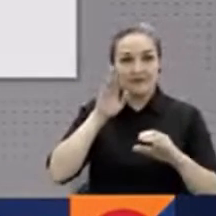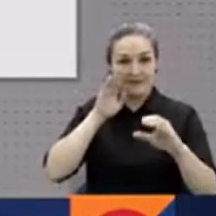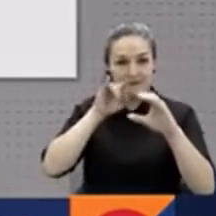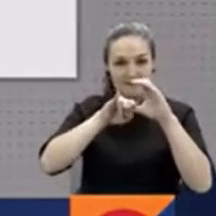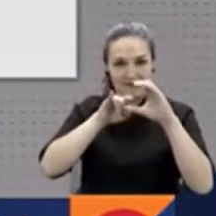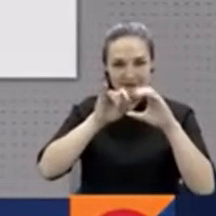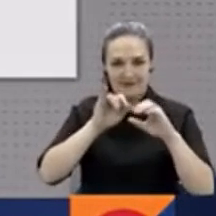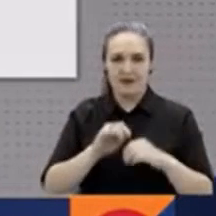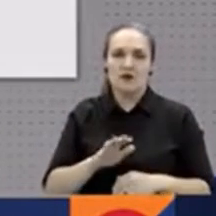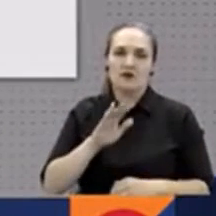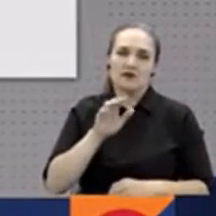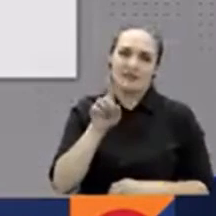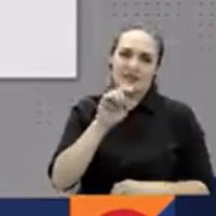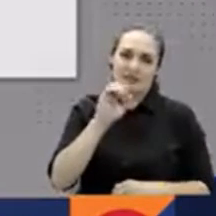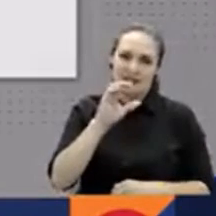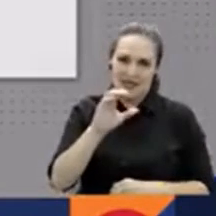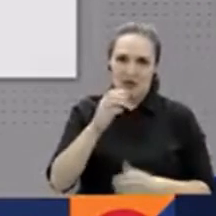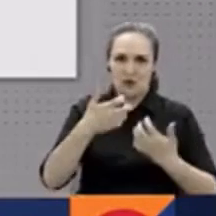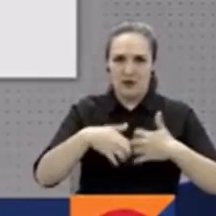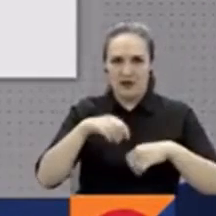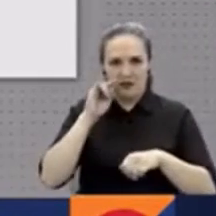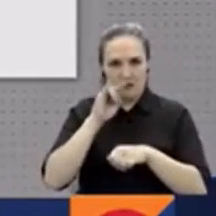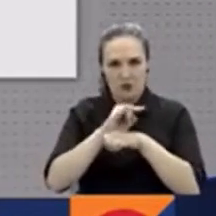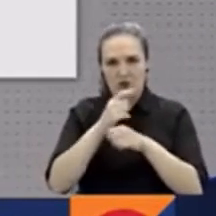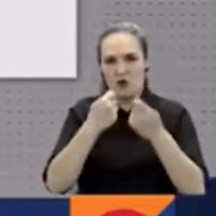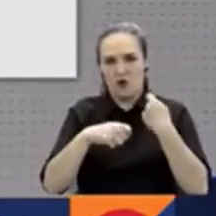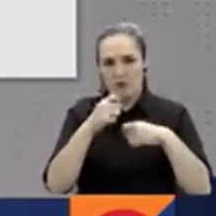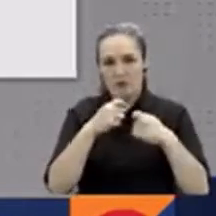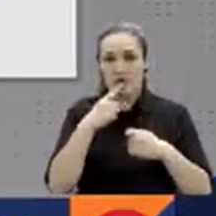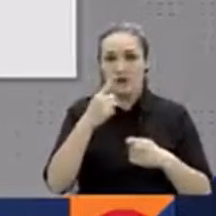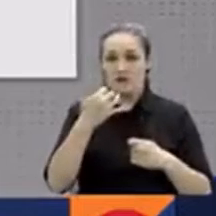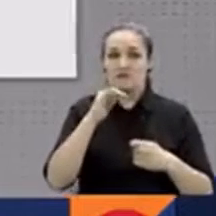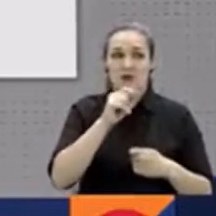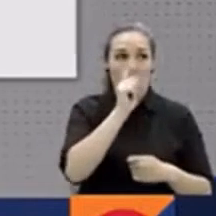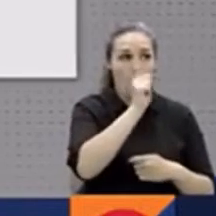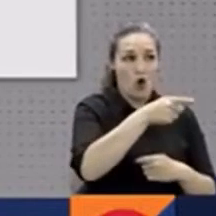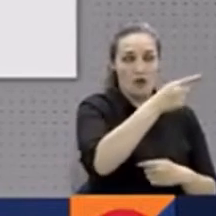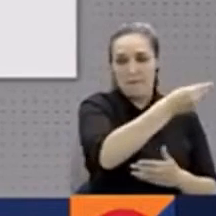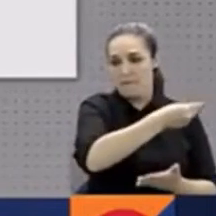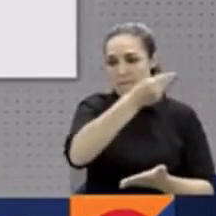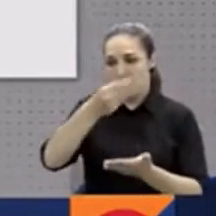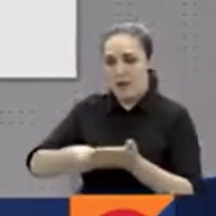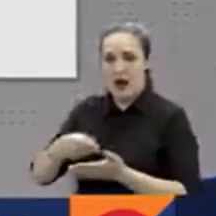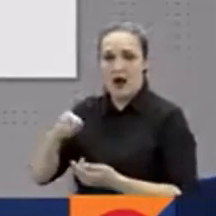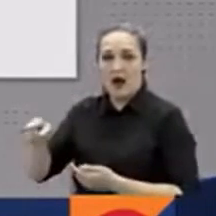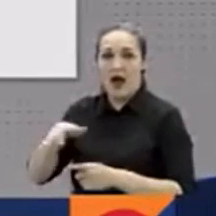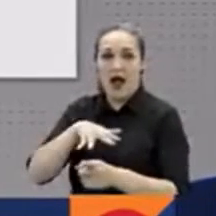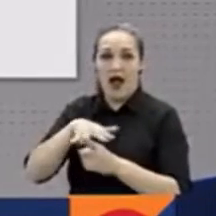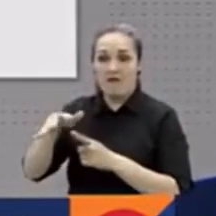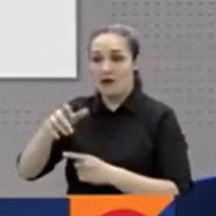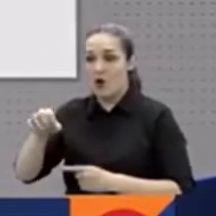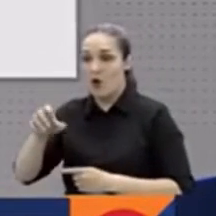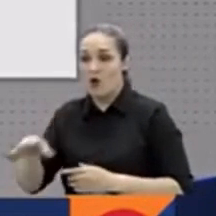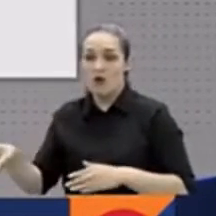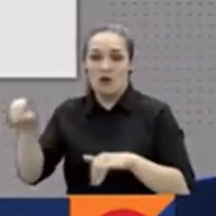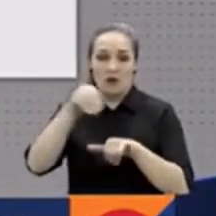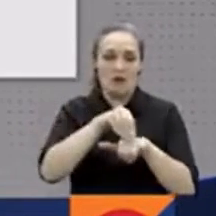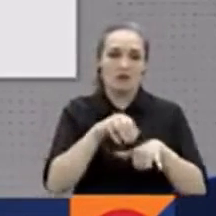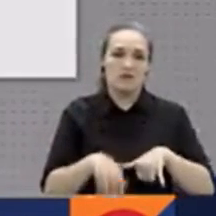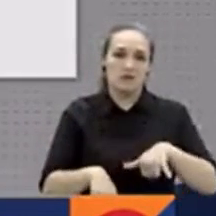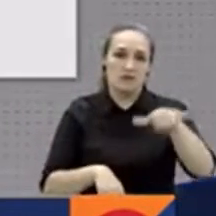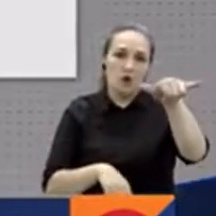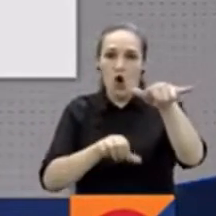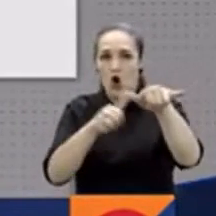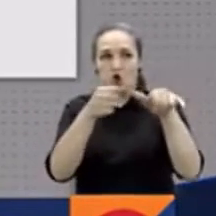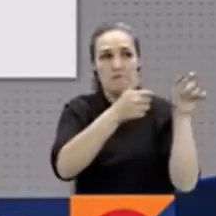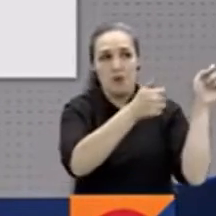inmediata devolución del dinero cancelado por los tiquetes aéreos en favor de la usuaria afectada o su reubicación sin costo alguno en un